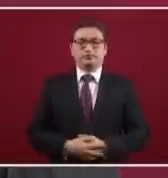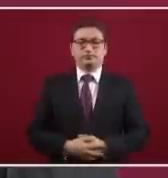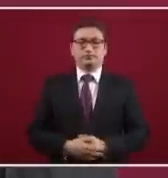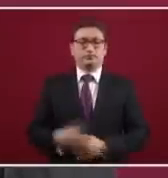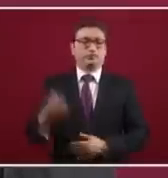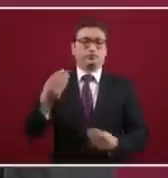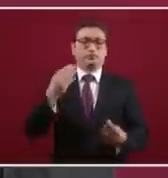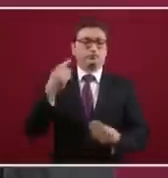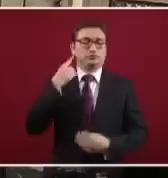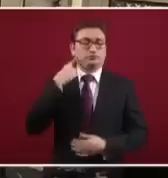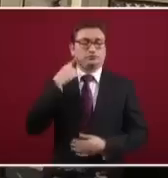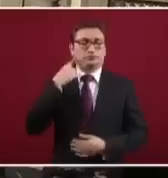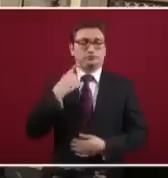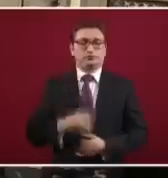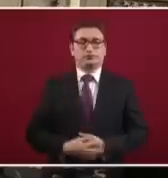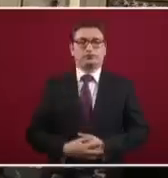que